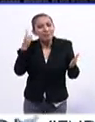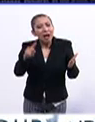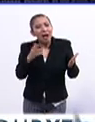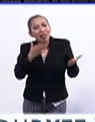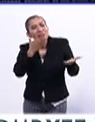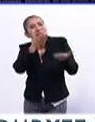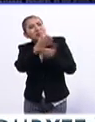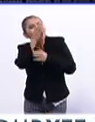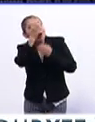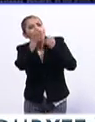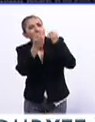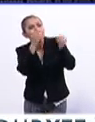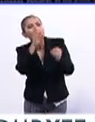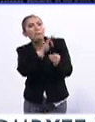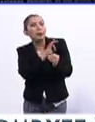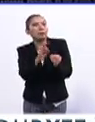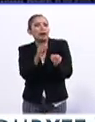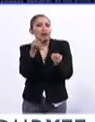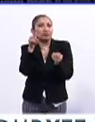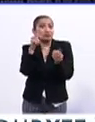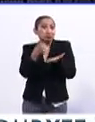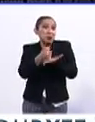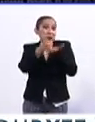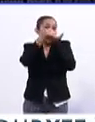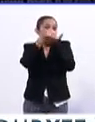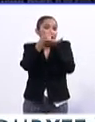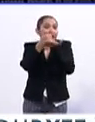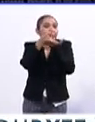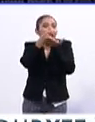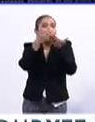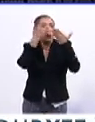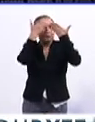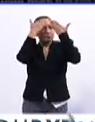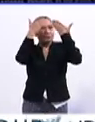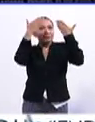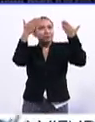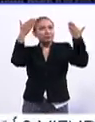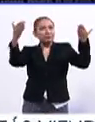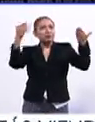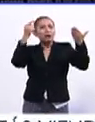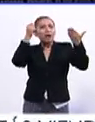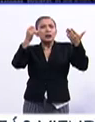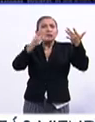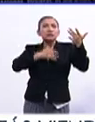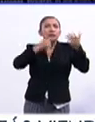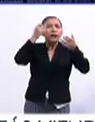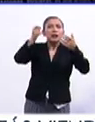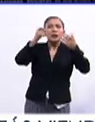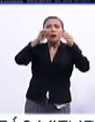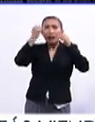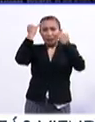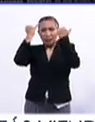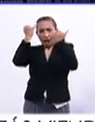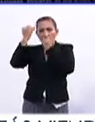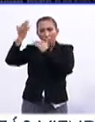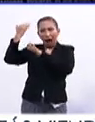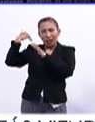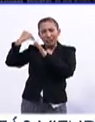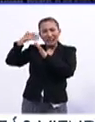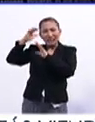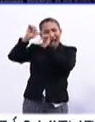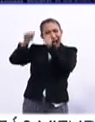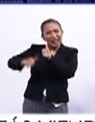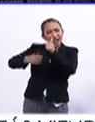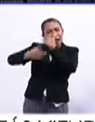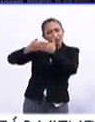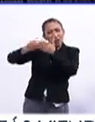acercarse a ella puede ser que sirva ese abrir la mente no desea abrirle esos esquemas que no tiene predispuestos en lo que es el